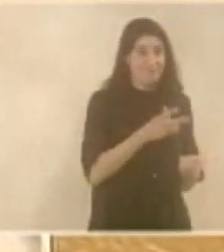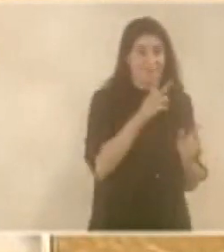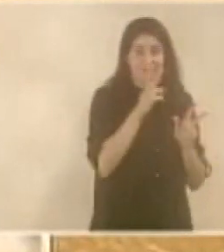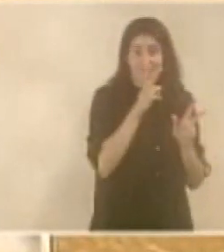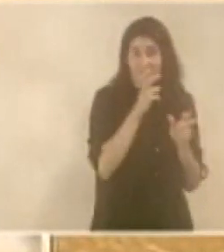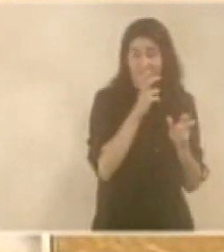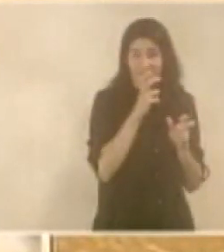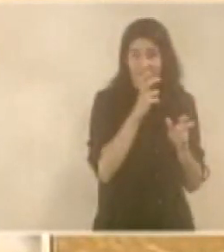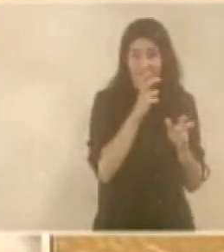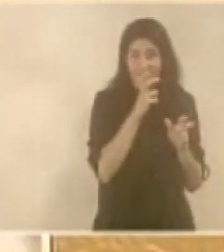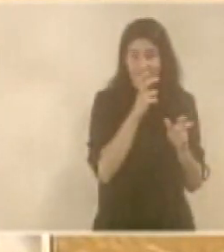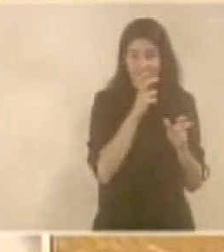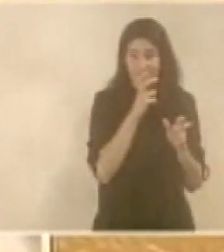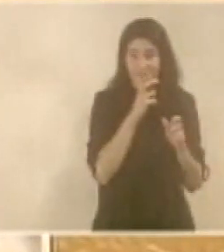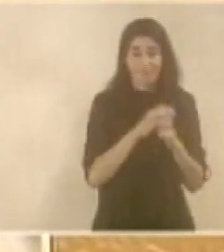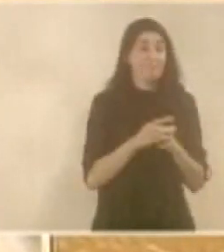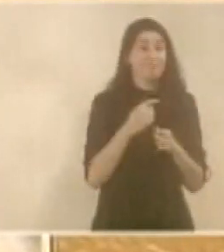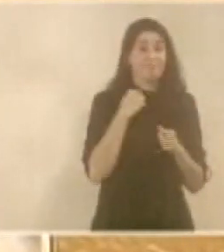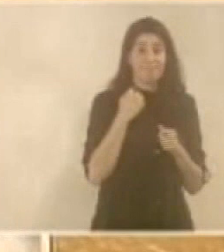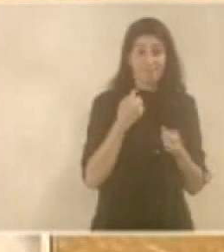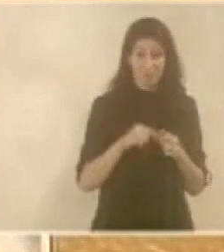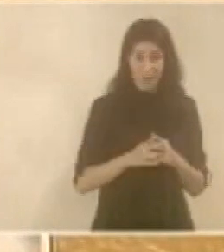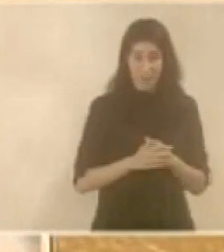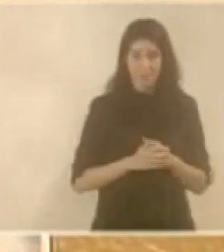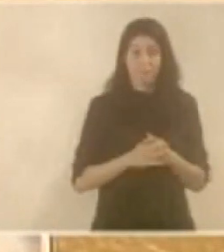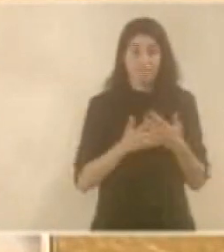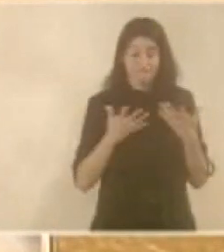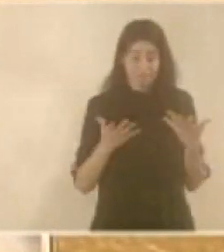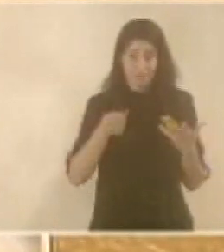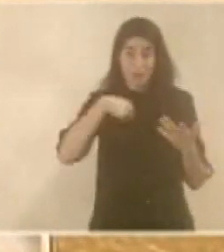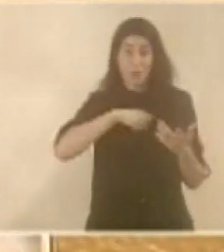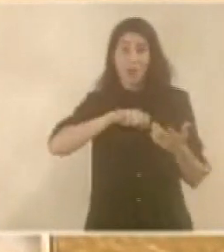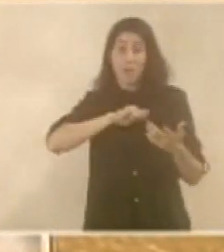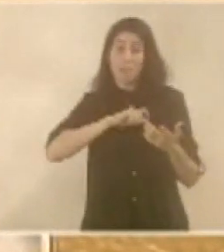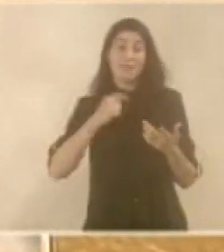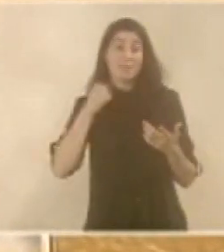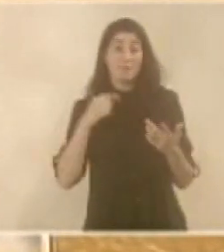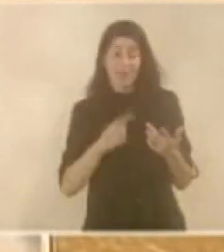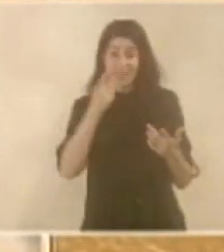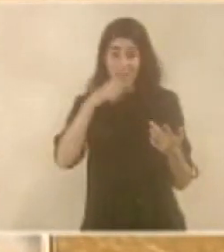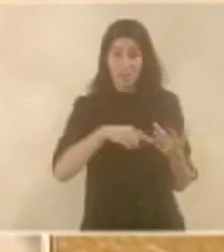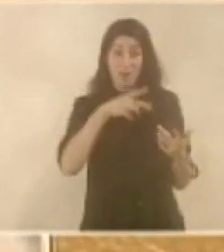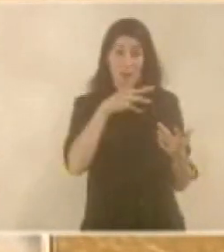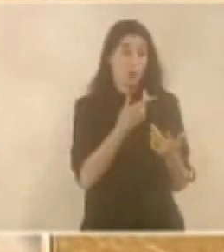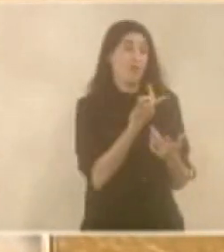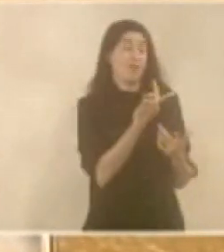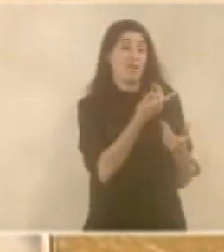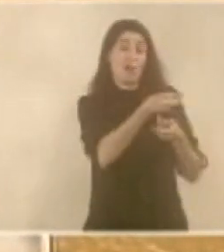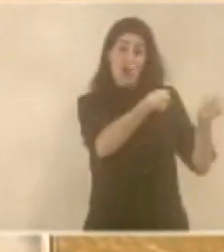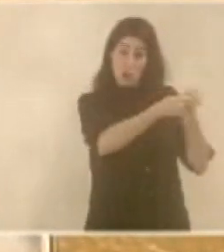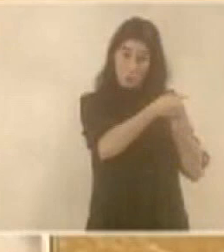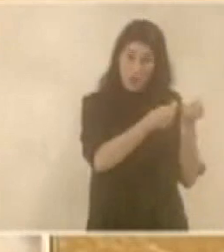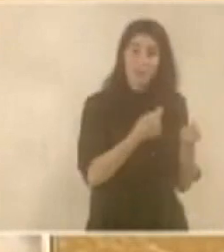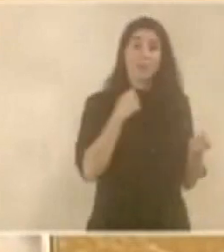fundamentalmente el mercado del Río de la Plata, los intereses de cacao en Venezuela y Colombia, las minas de plata de Perú y México, complicando